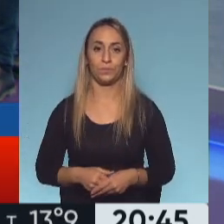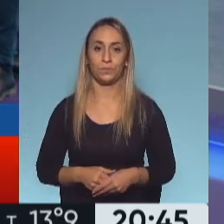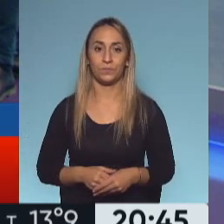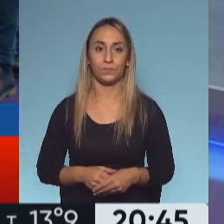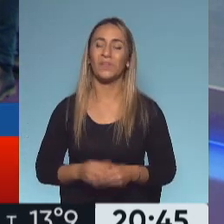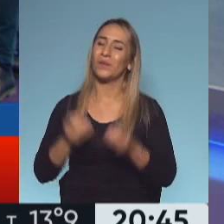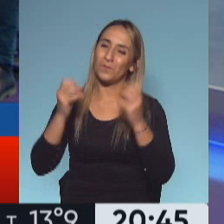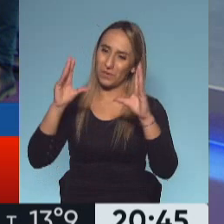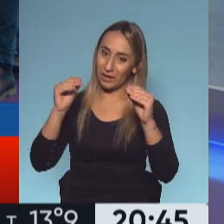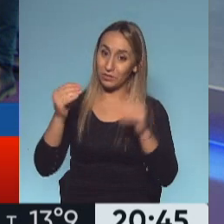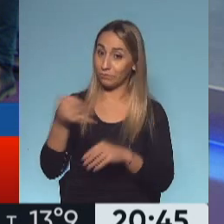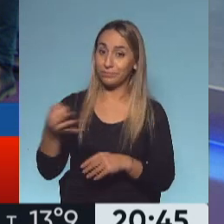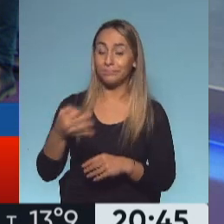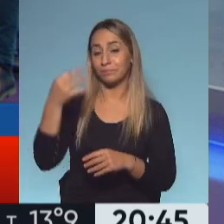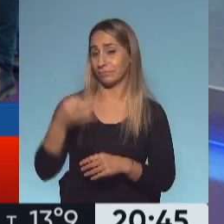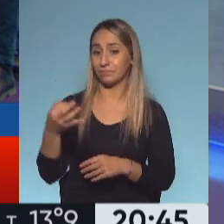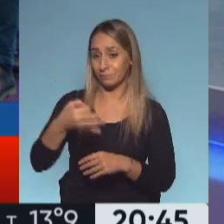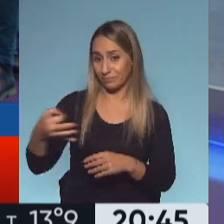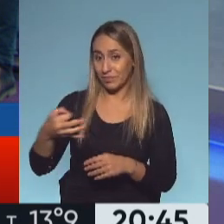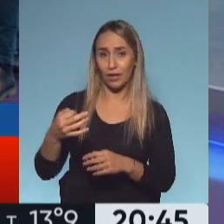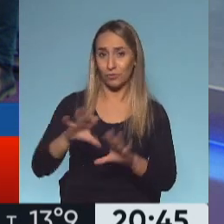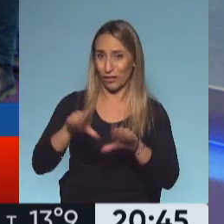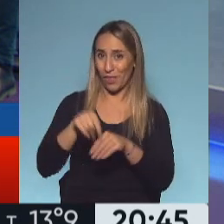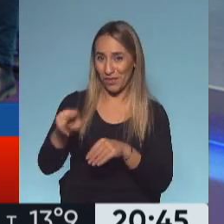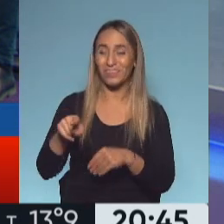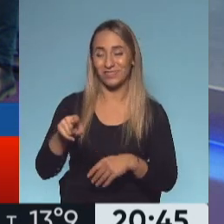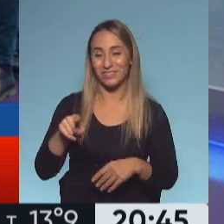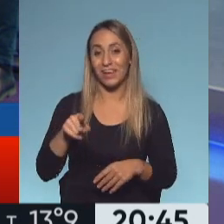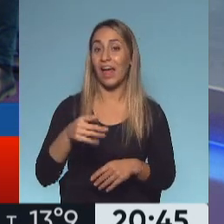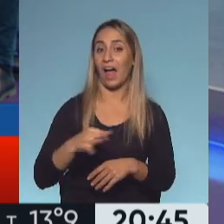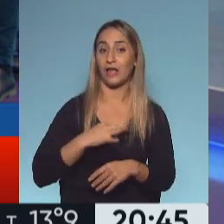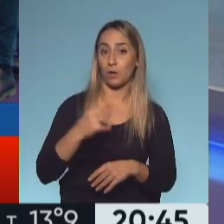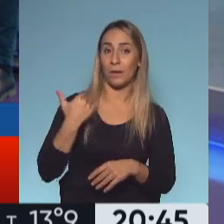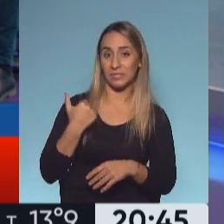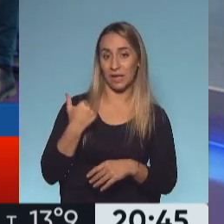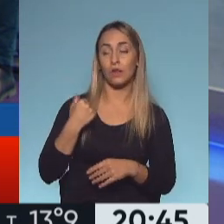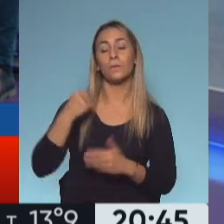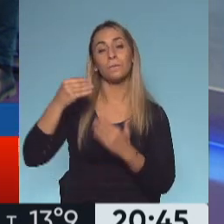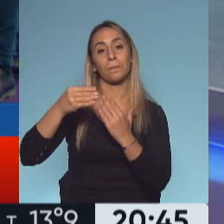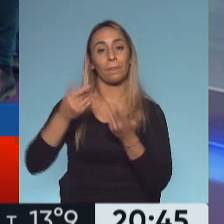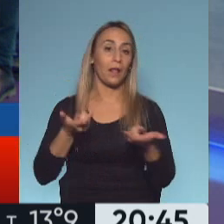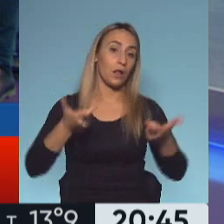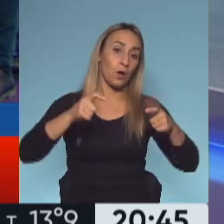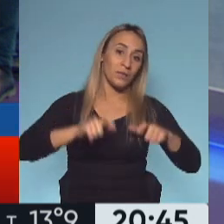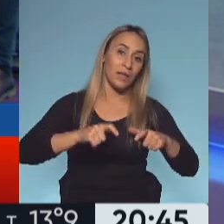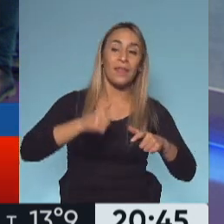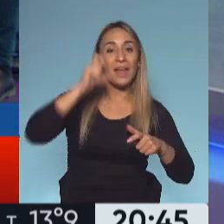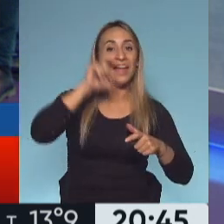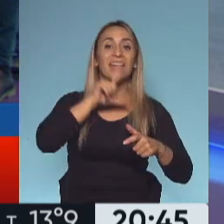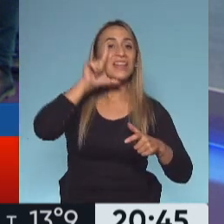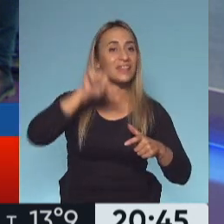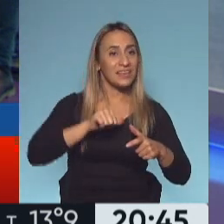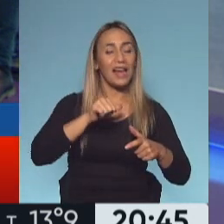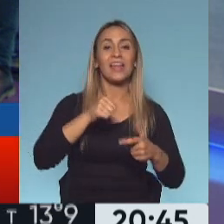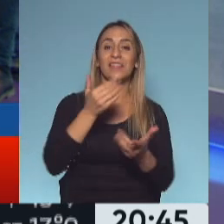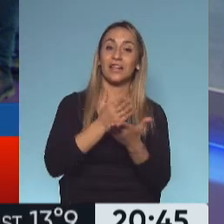Bueno, buenas noches. Sí, las dos cosas. Es decir, nosotros desde el año pasado, tanto en el Ministerio, en el Comité de Ética y Derechos Humanos, en el Ministerio de Salud de la Nación,